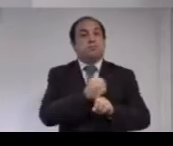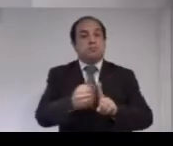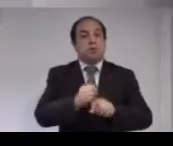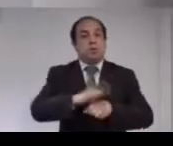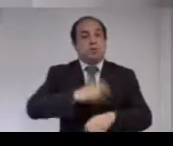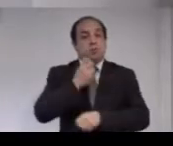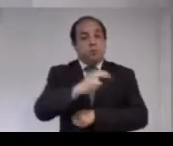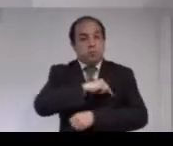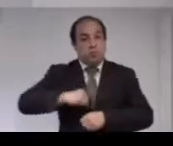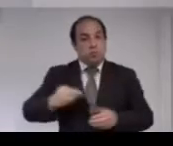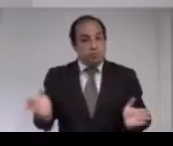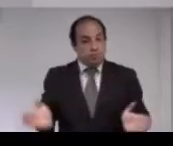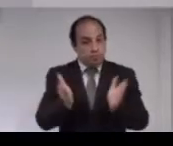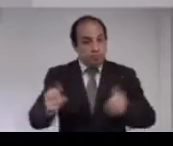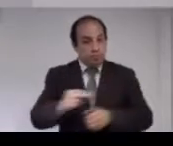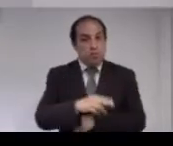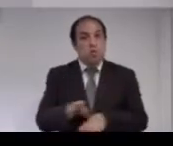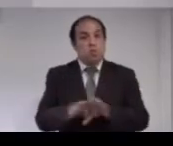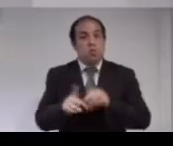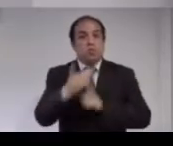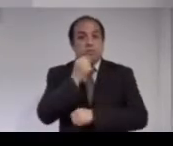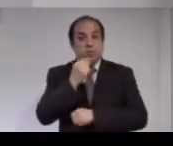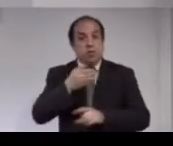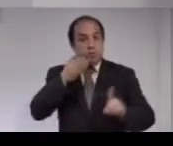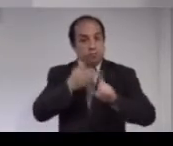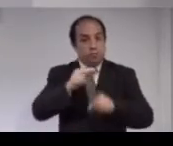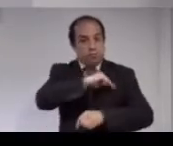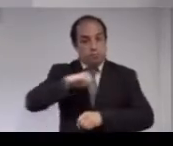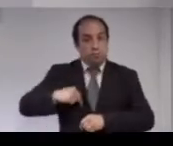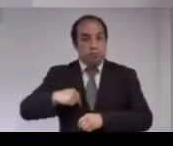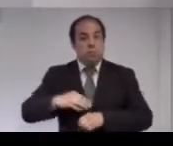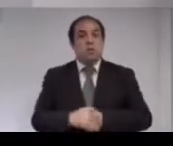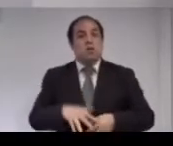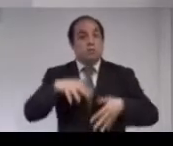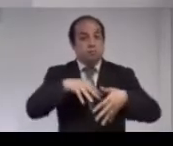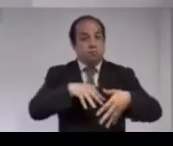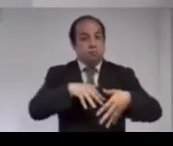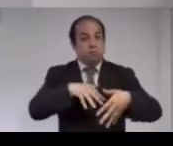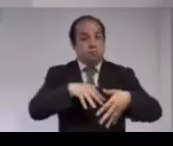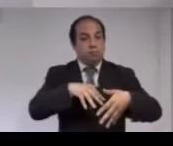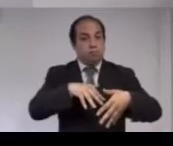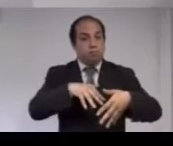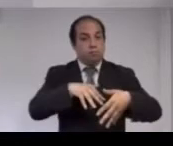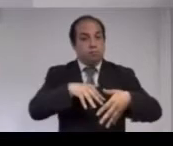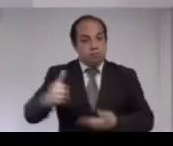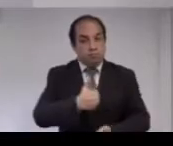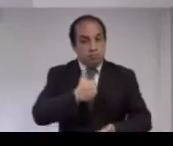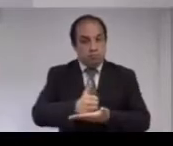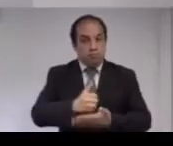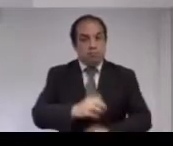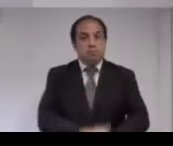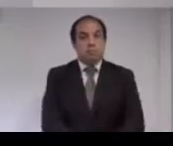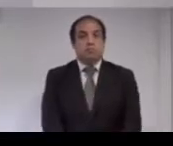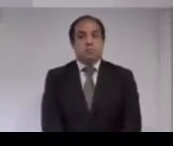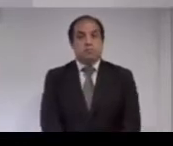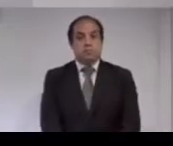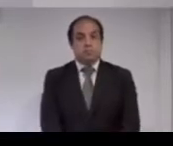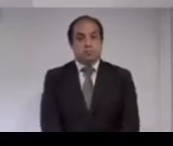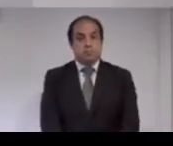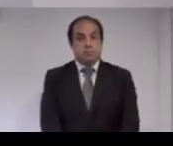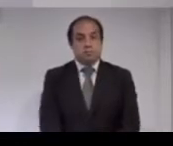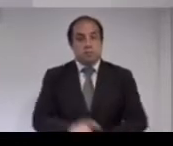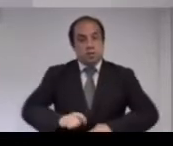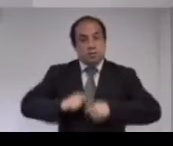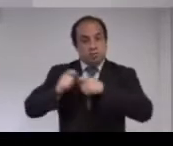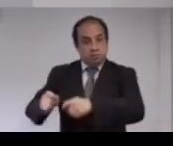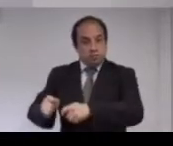hemos insistido en que como policía, nuestro objetivo durante las manifestaciones es resguardar la seguridad.